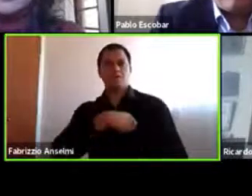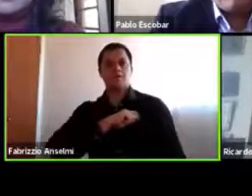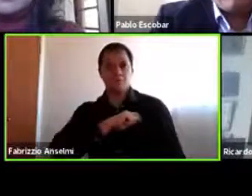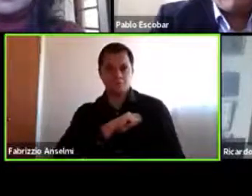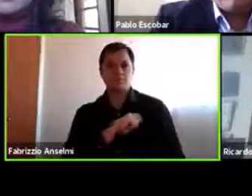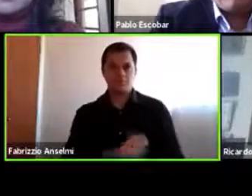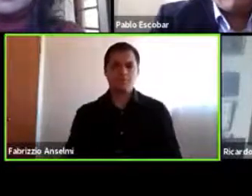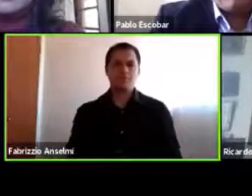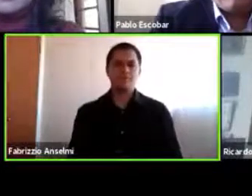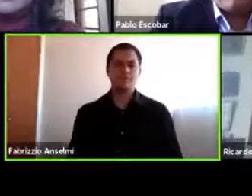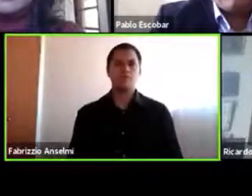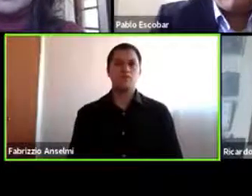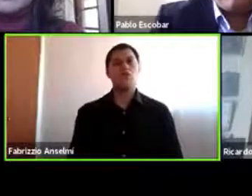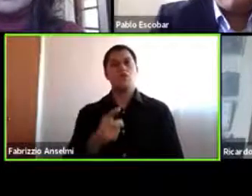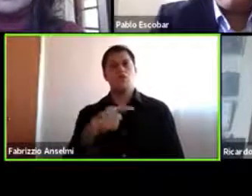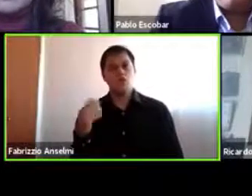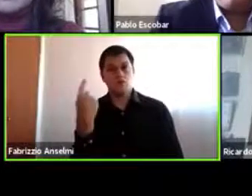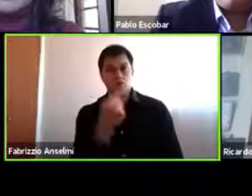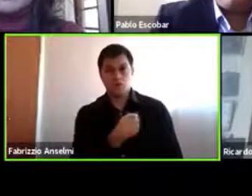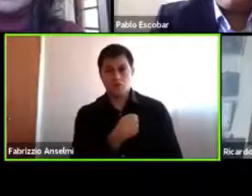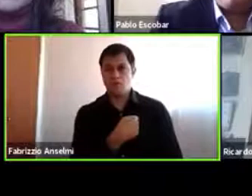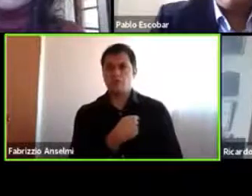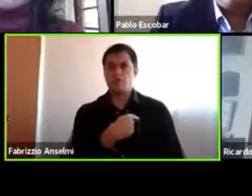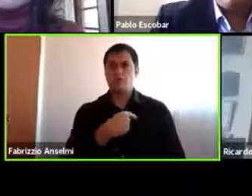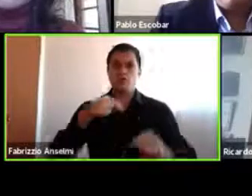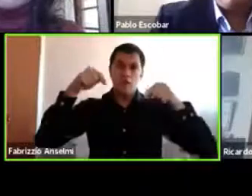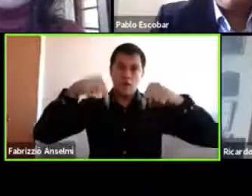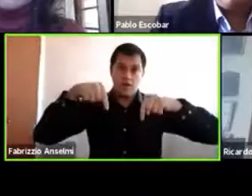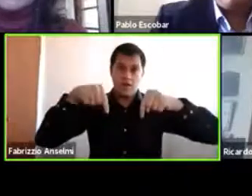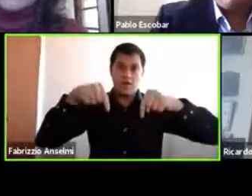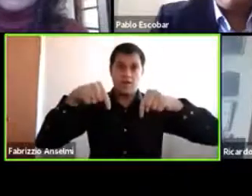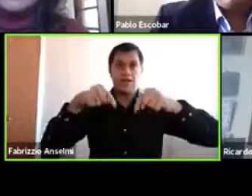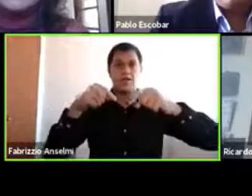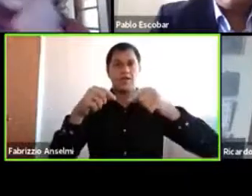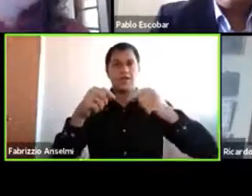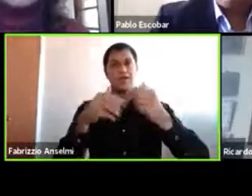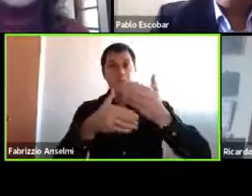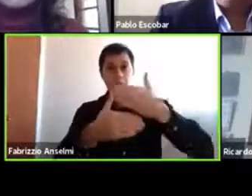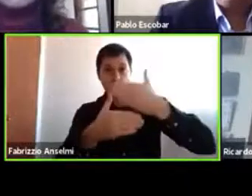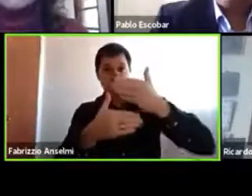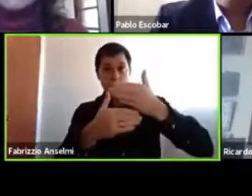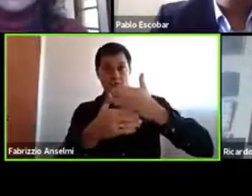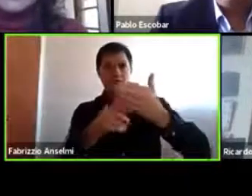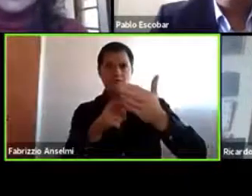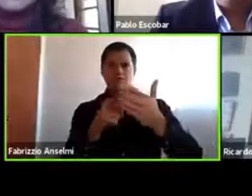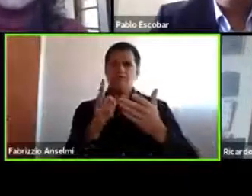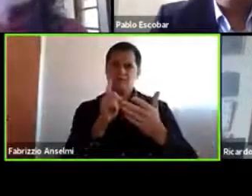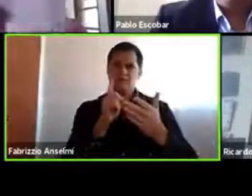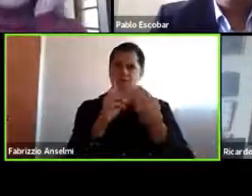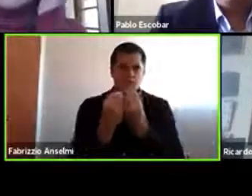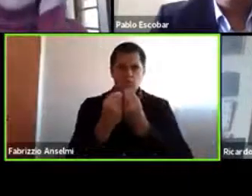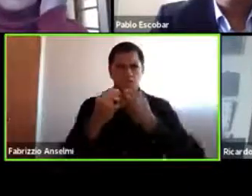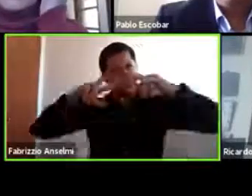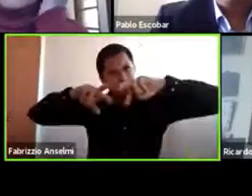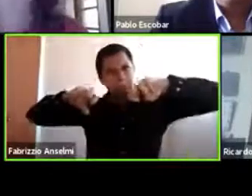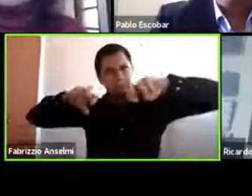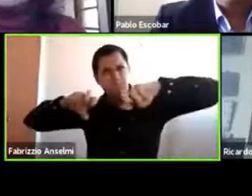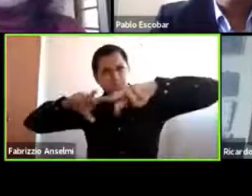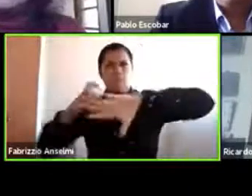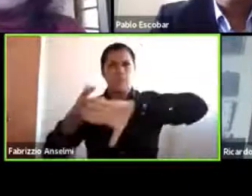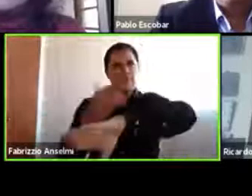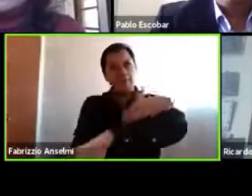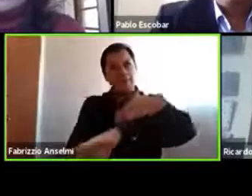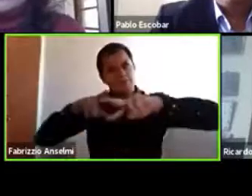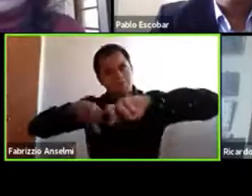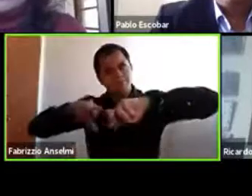Nosotros, este programa tiene mucha investigación empírica detrás, tanto